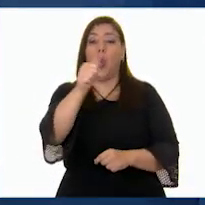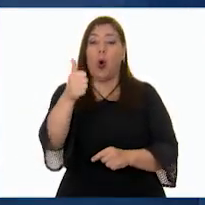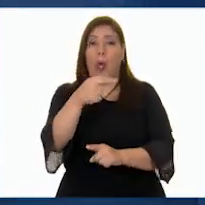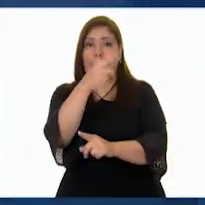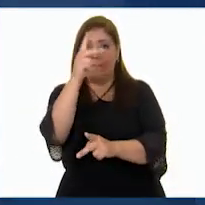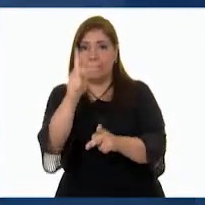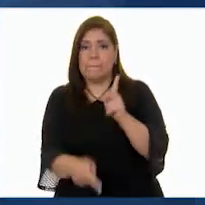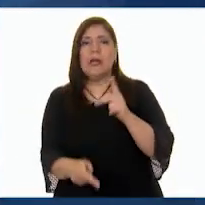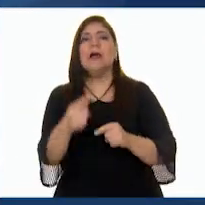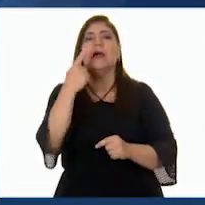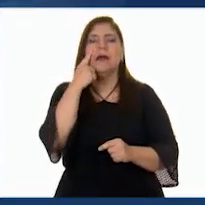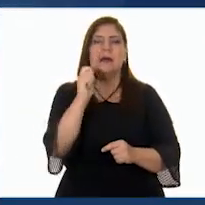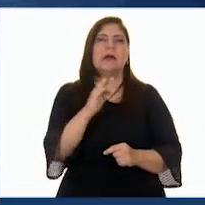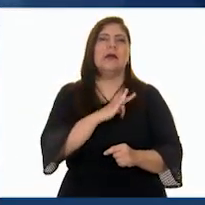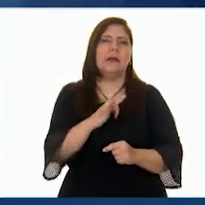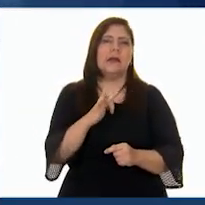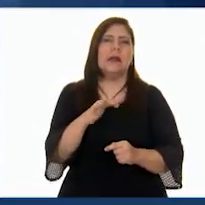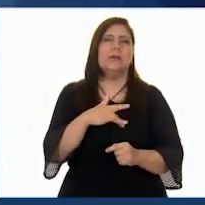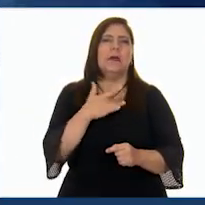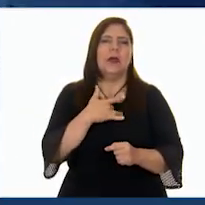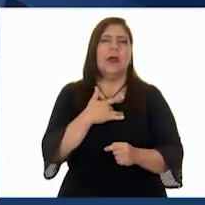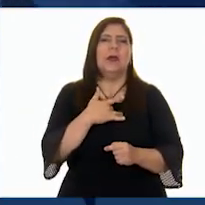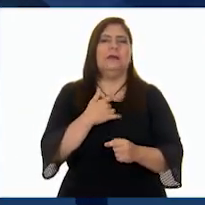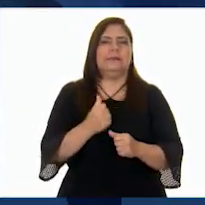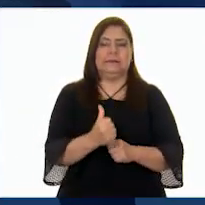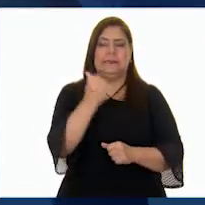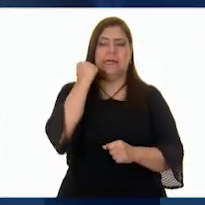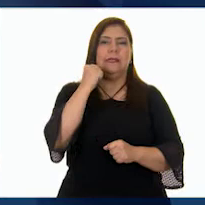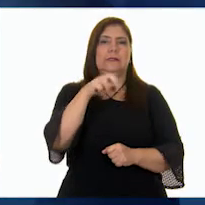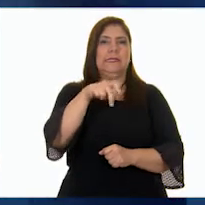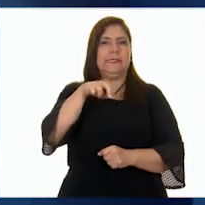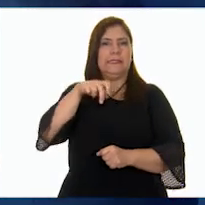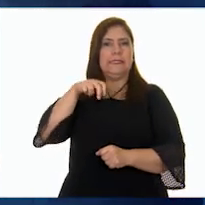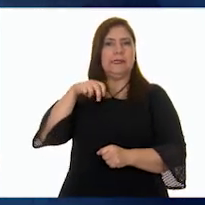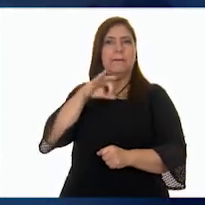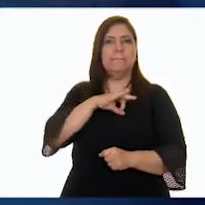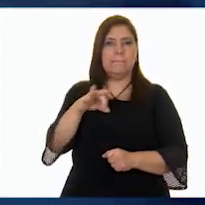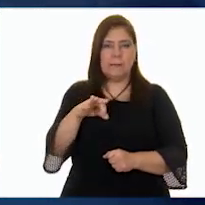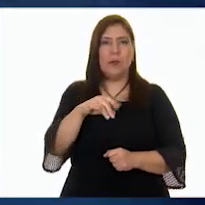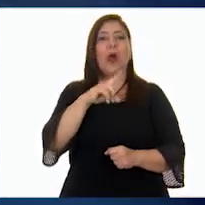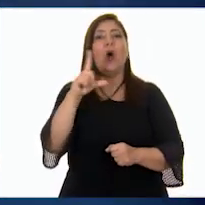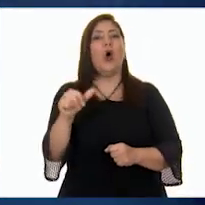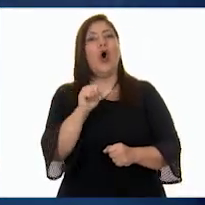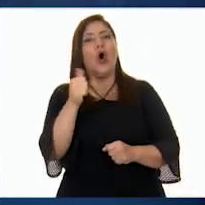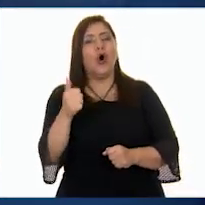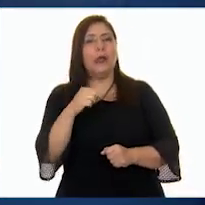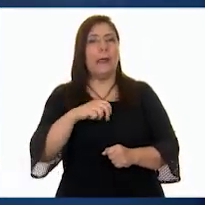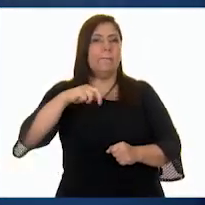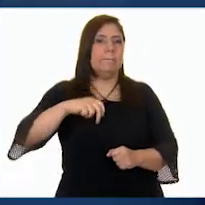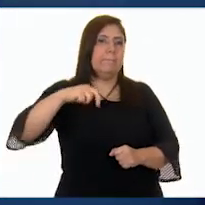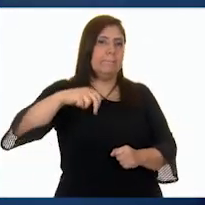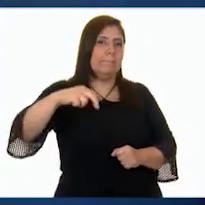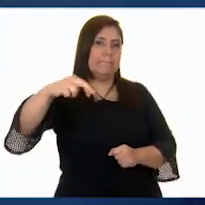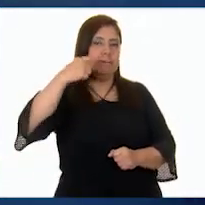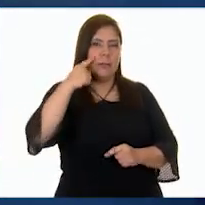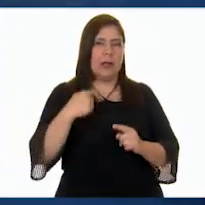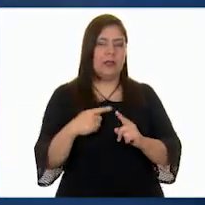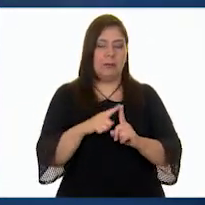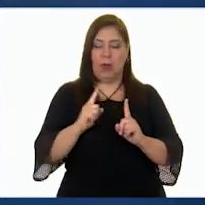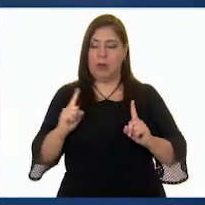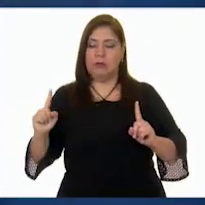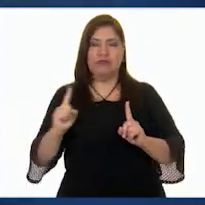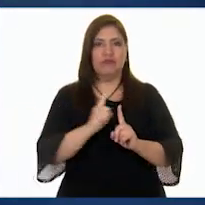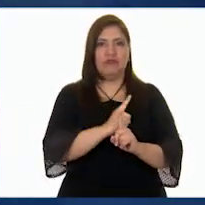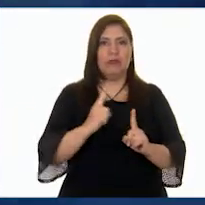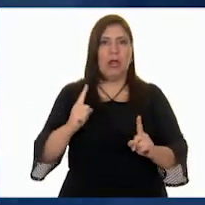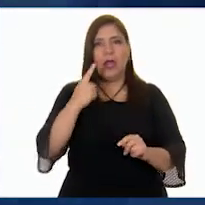una parte la caminaba de espaldas, así. Y la otra de lado. Okay. Estas dos últimas partes juntas eran